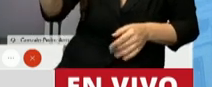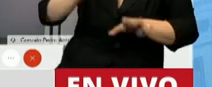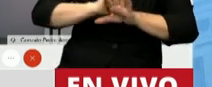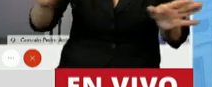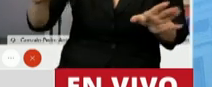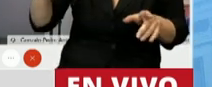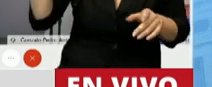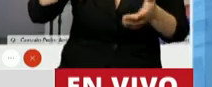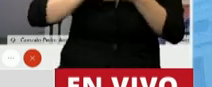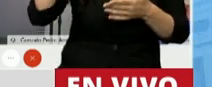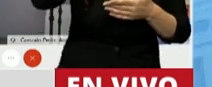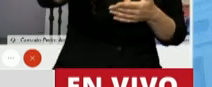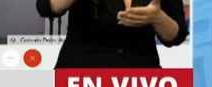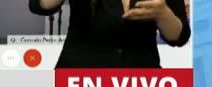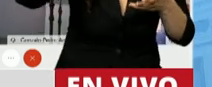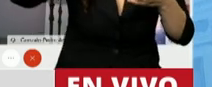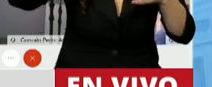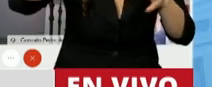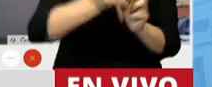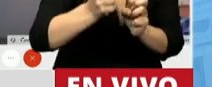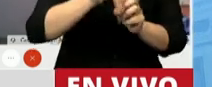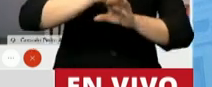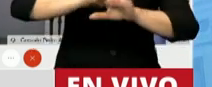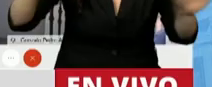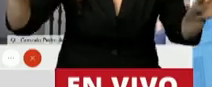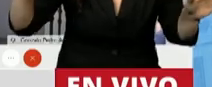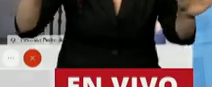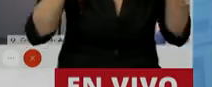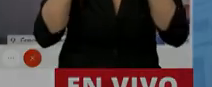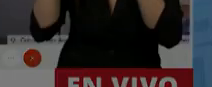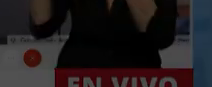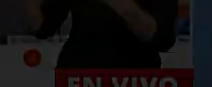usurparnos el futuro. Muchas gracias. Gracias, diputado.